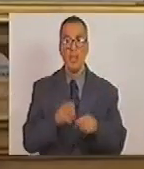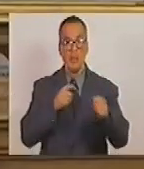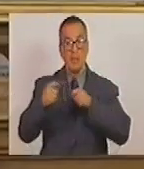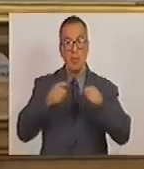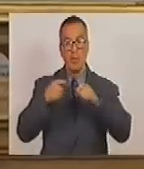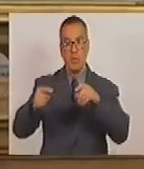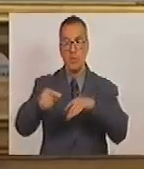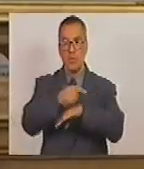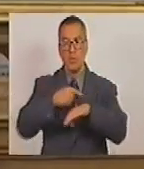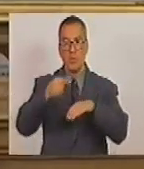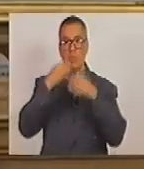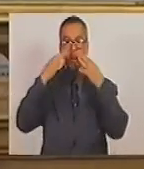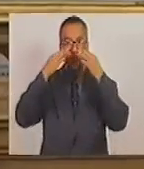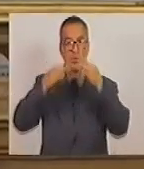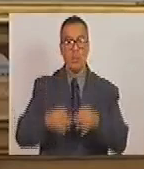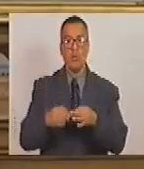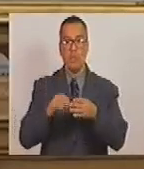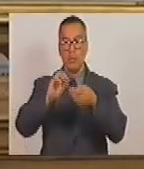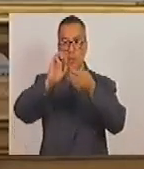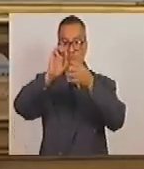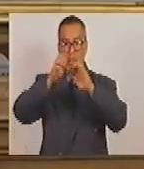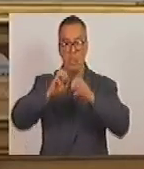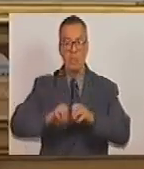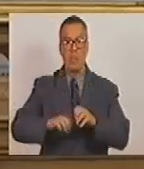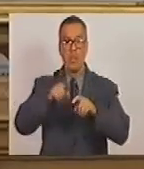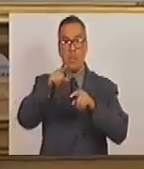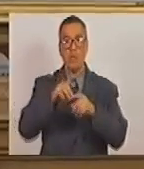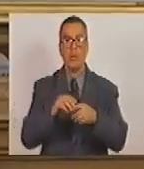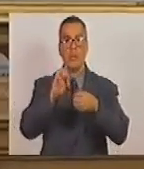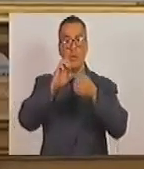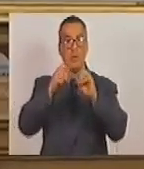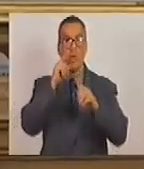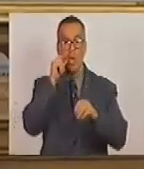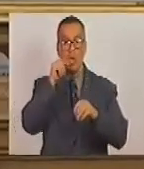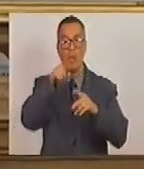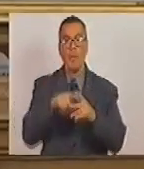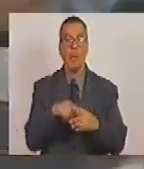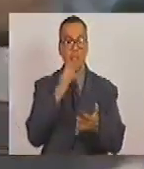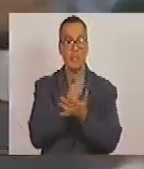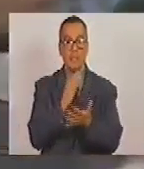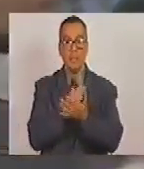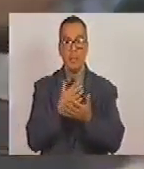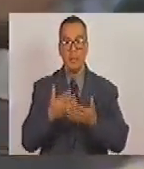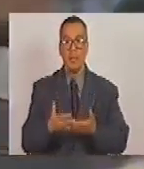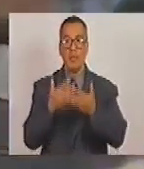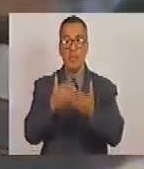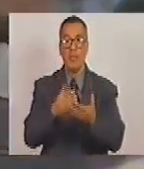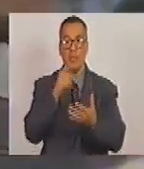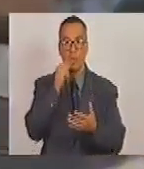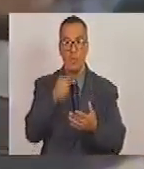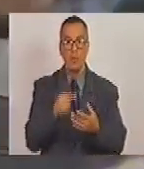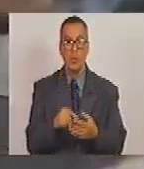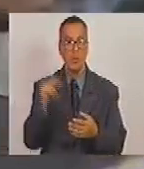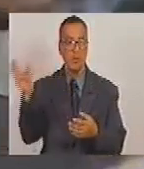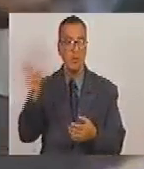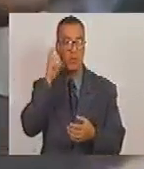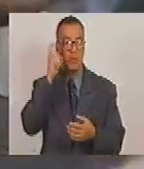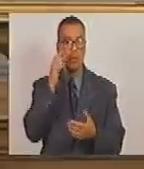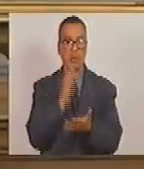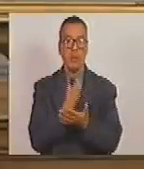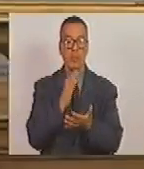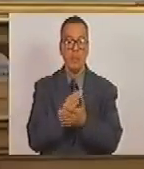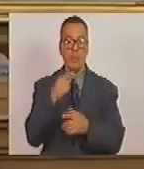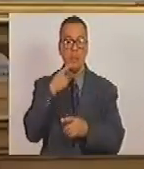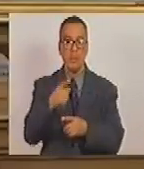de gobierno, un verdadero estadista y sobre todo un hombre siempre dispuesto a la escucha, siempre